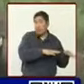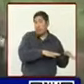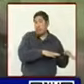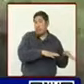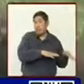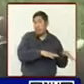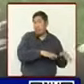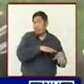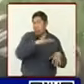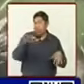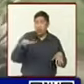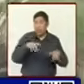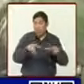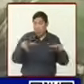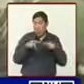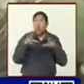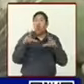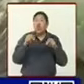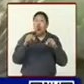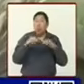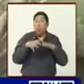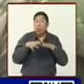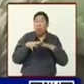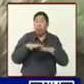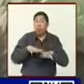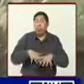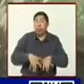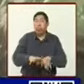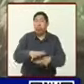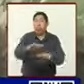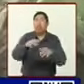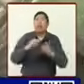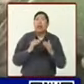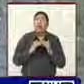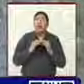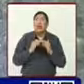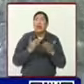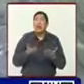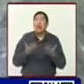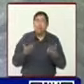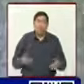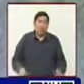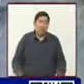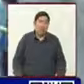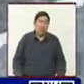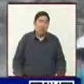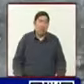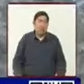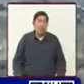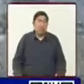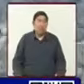mazamorra, no se vuelva a caer este lugar. Pues aquí tenemos casas, tenemos aquí casitas, acá donde vive la gente.